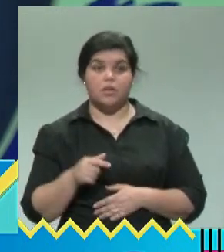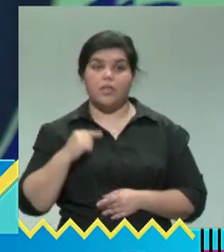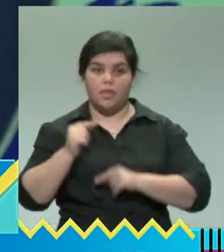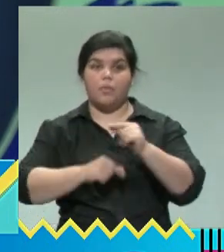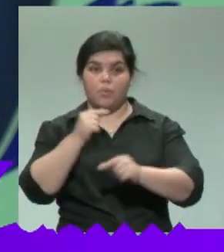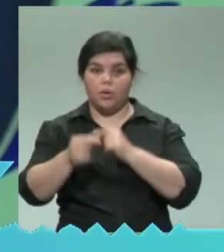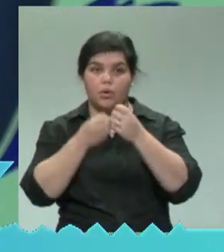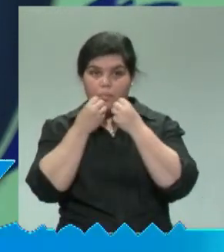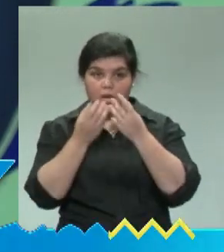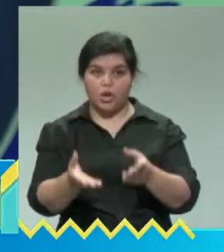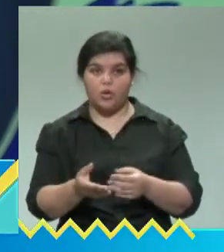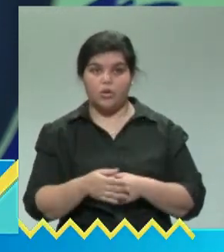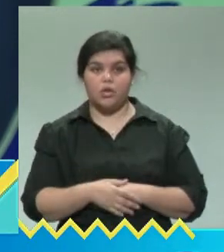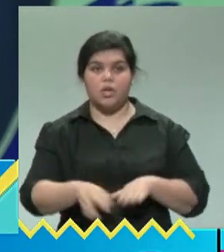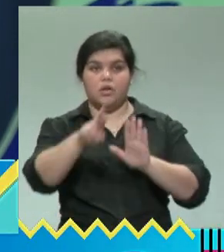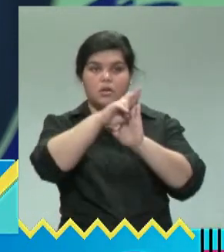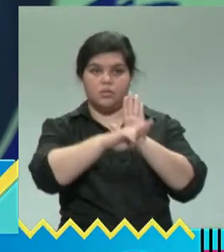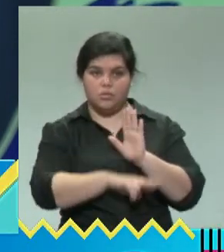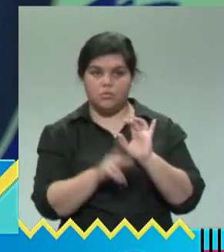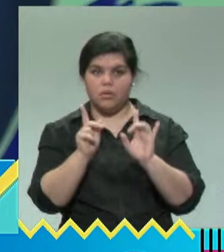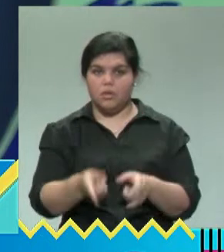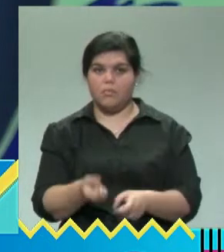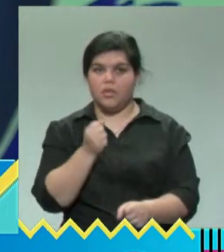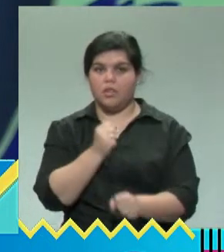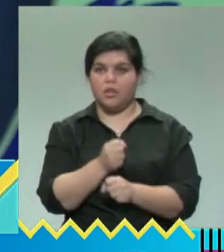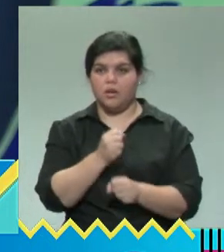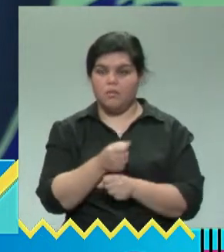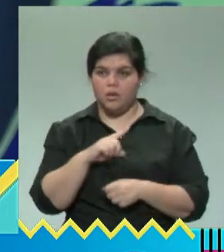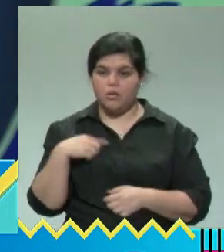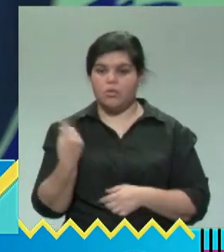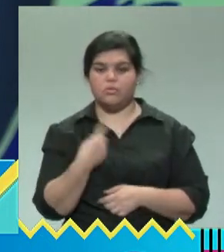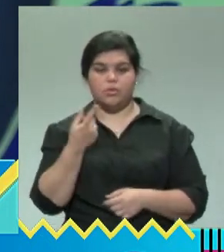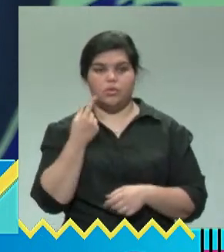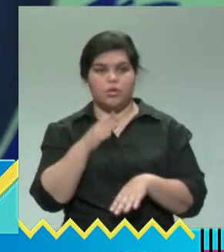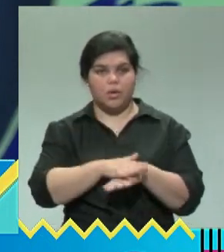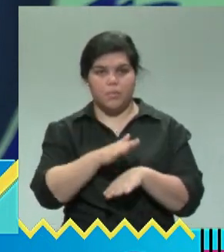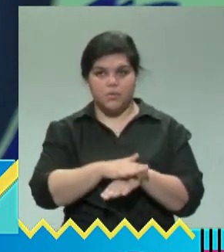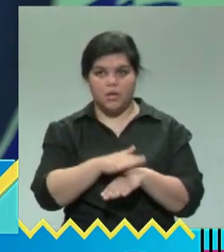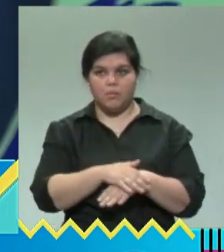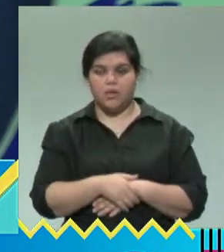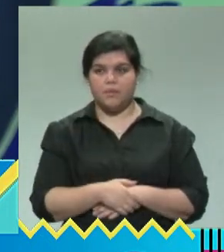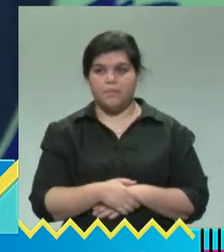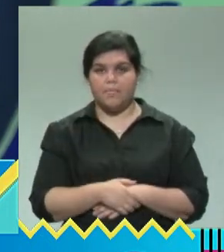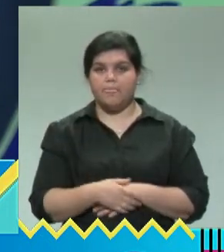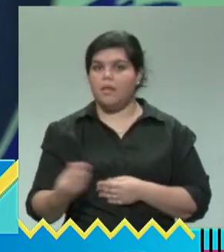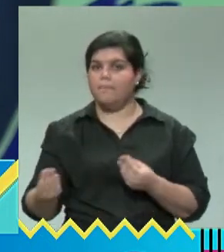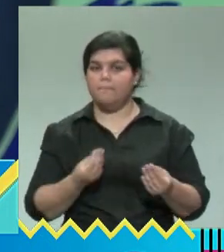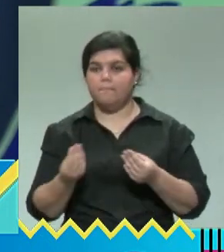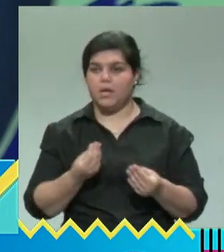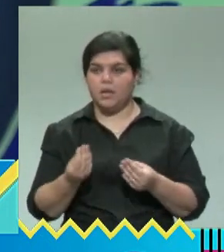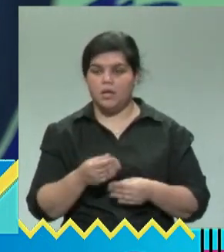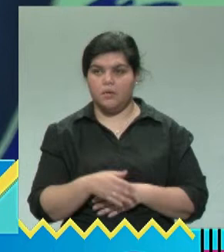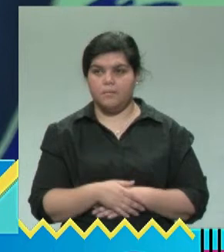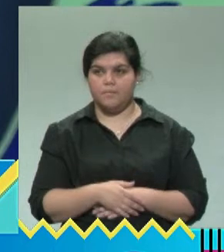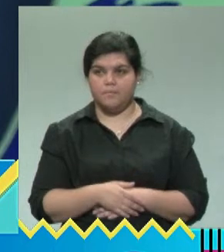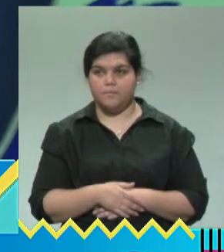mejorado, entendemos nosotros, las resoluciones y el trabajo que nos toca como organismo de contralor para poder habilitar a los municipios y las empresas que